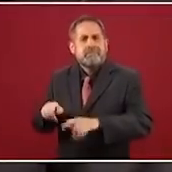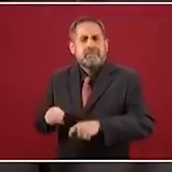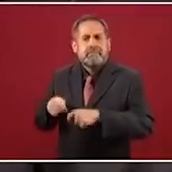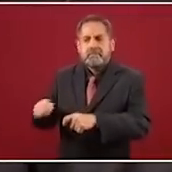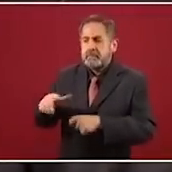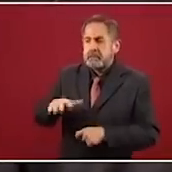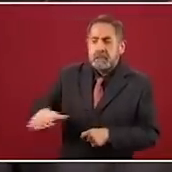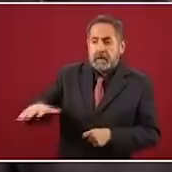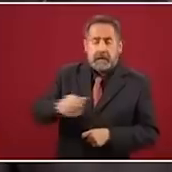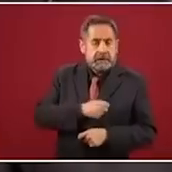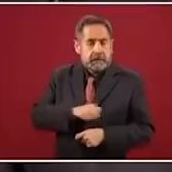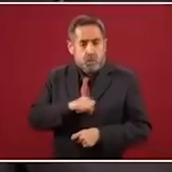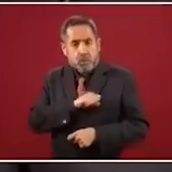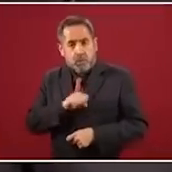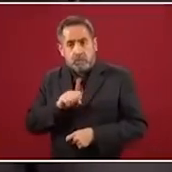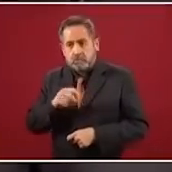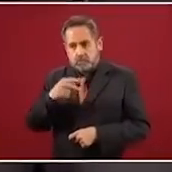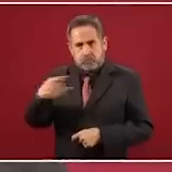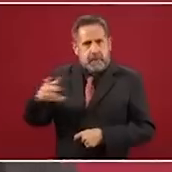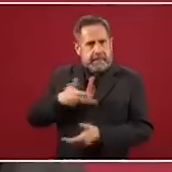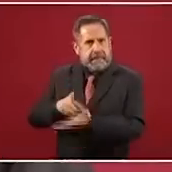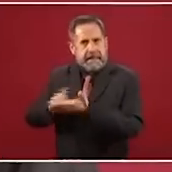la salud sea un derecho